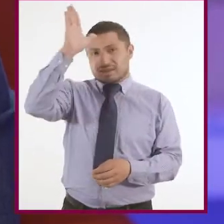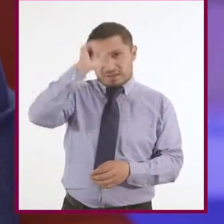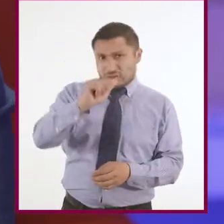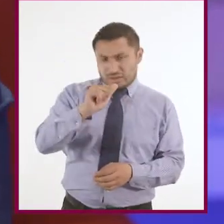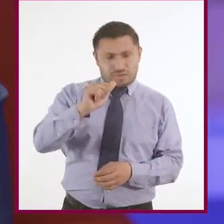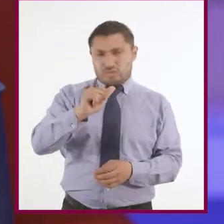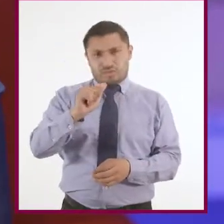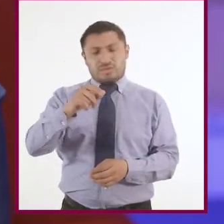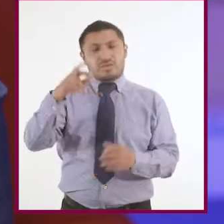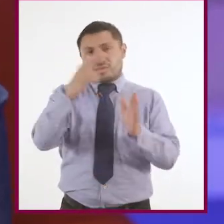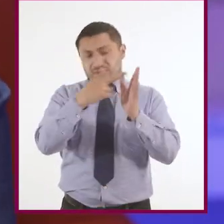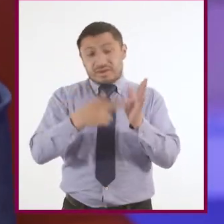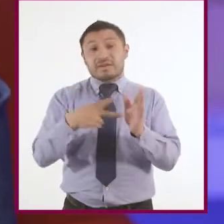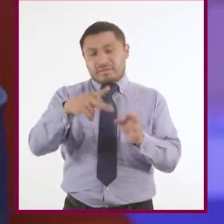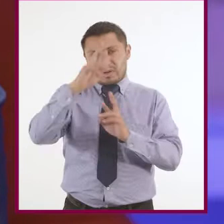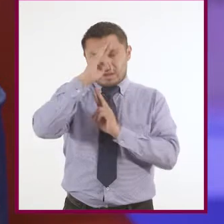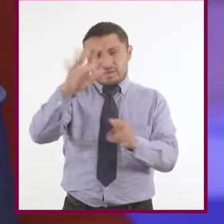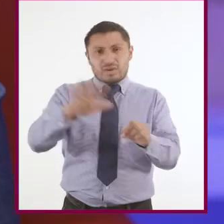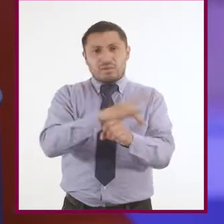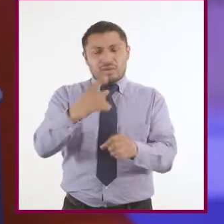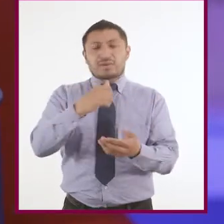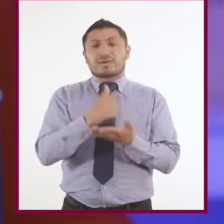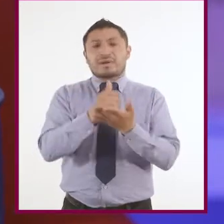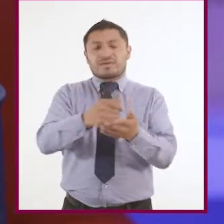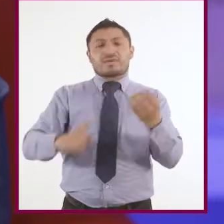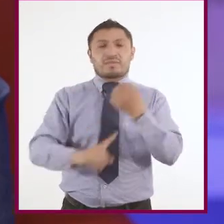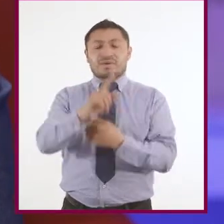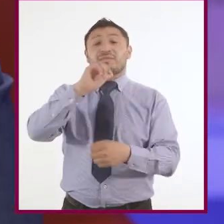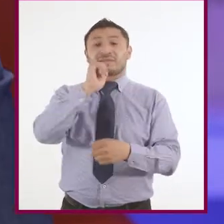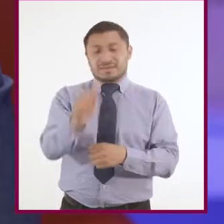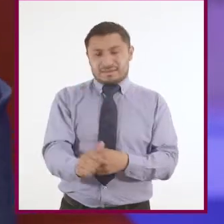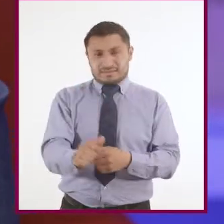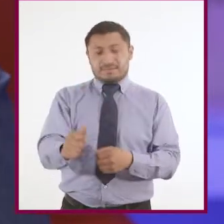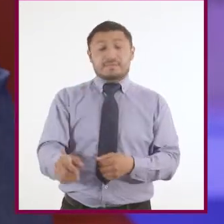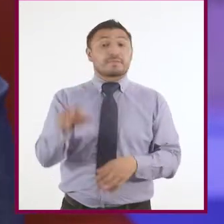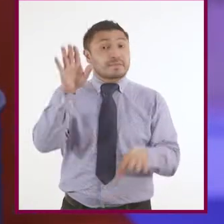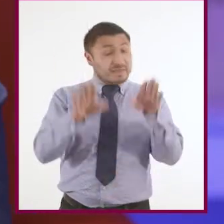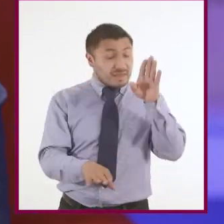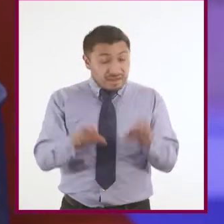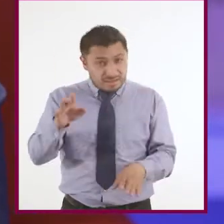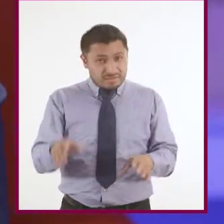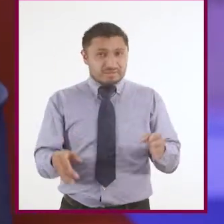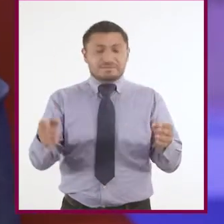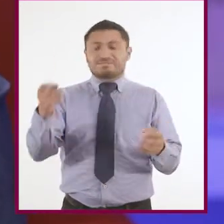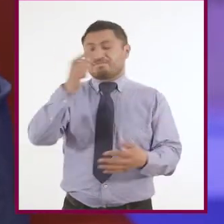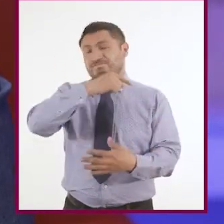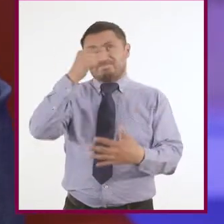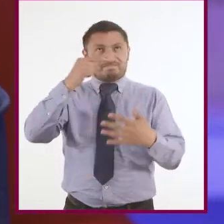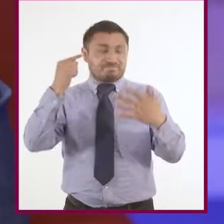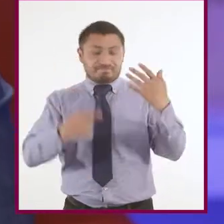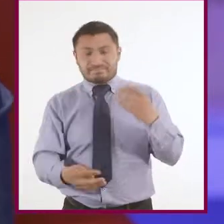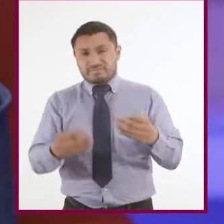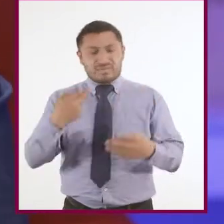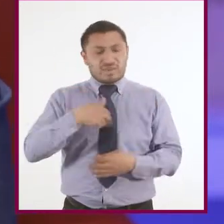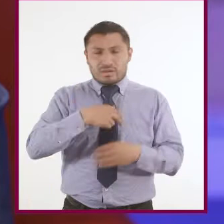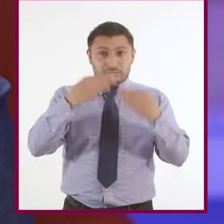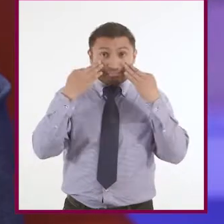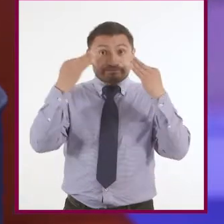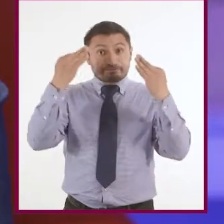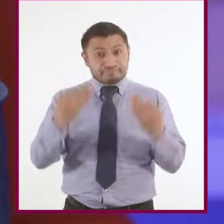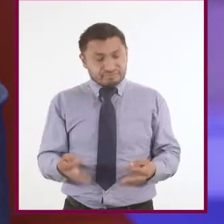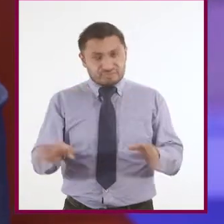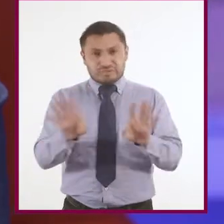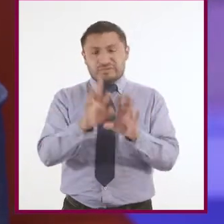de estas reglas, pero las acatamos porque nos ayudan a evitar conflictos. Aunque hay ocasiones en que por razones múltiples atestiguamos o somos partícipes